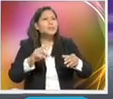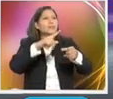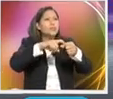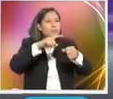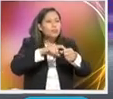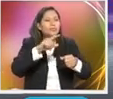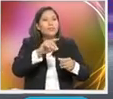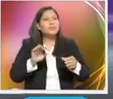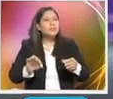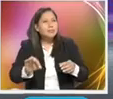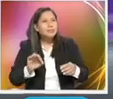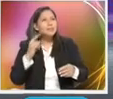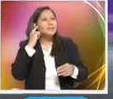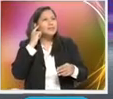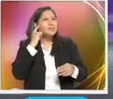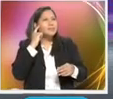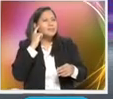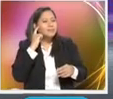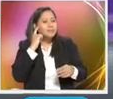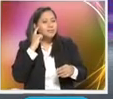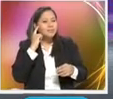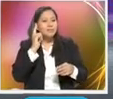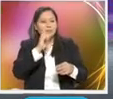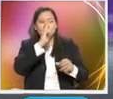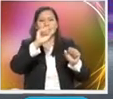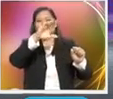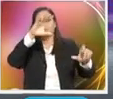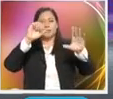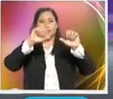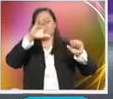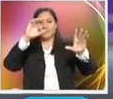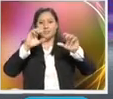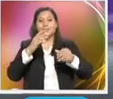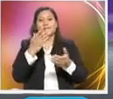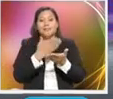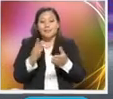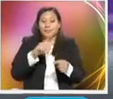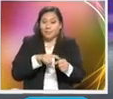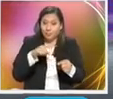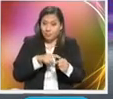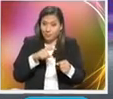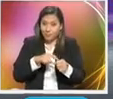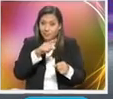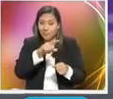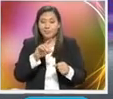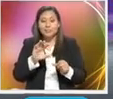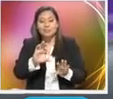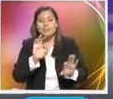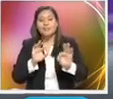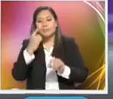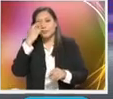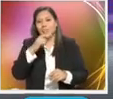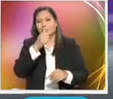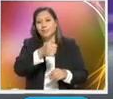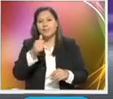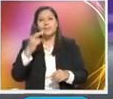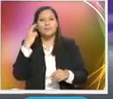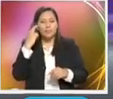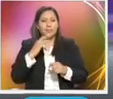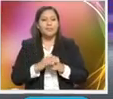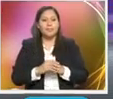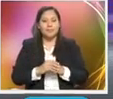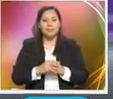con las emisiones de luces. Así es. Y aparte los colores que predestinó para cada sonido. Es lo que nosotros llamamos